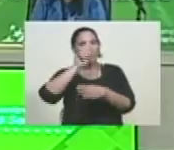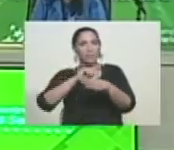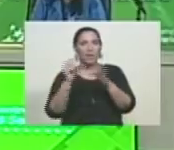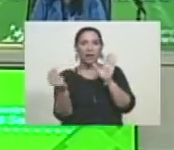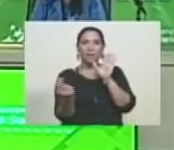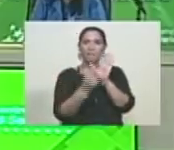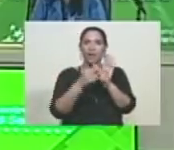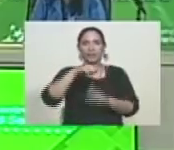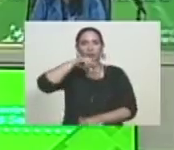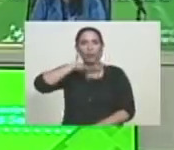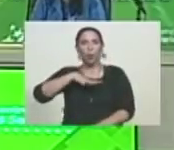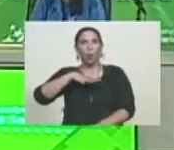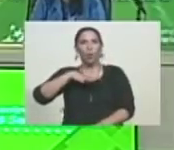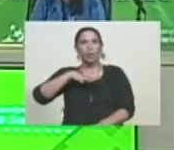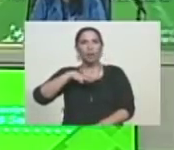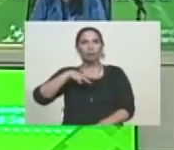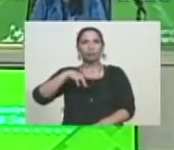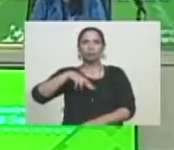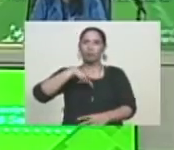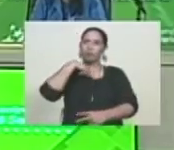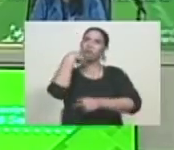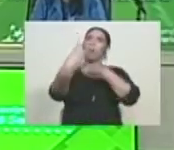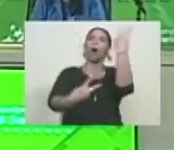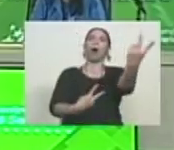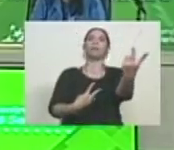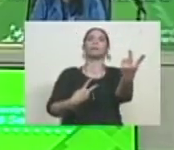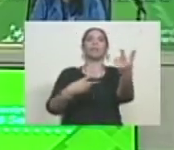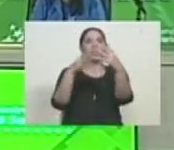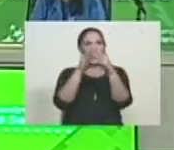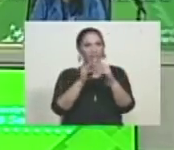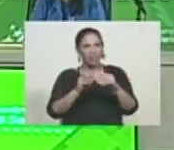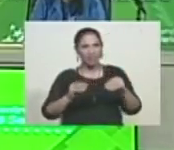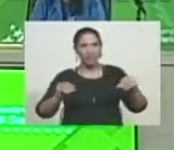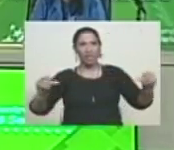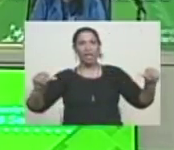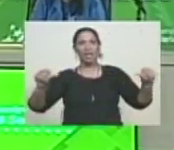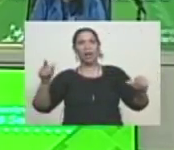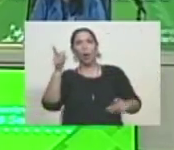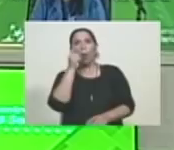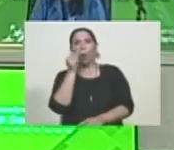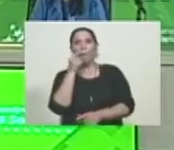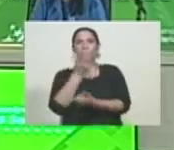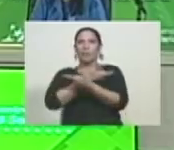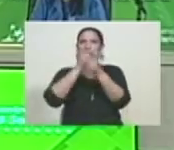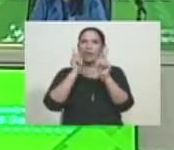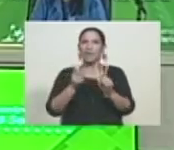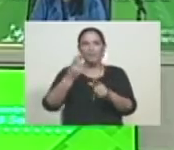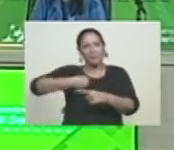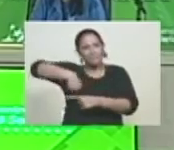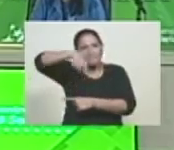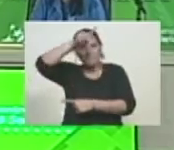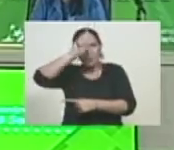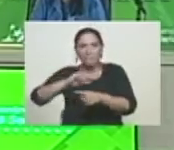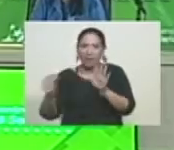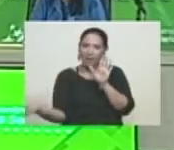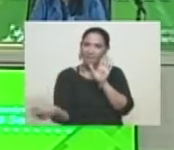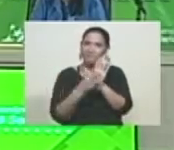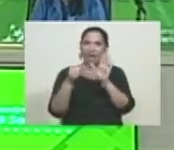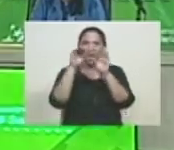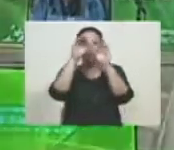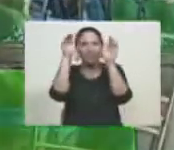historia se levanta la consigna tierra y hombres libres. Por primera vez en la